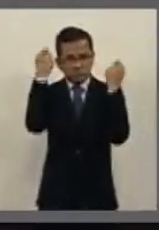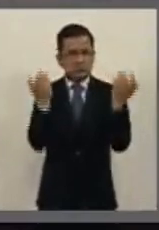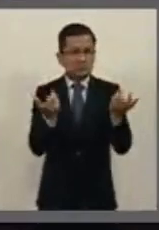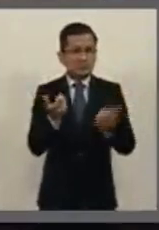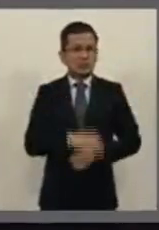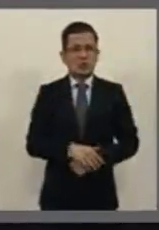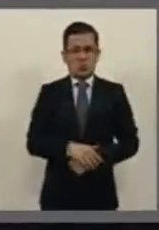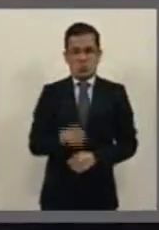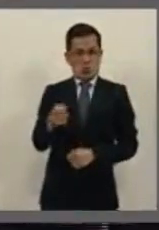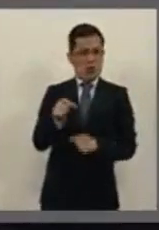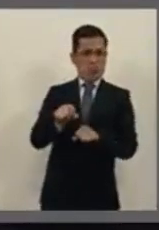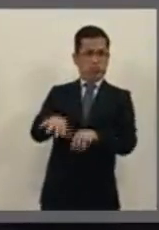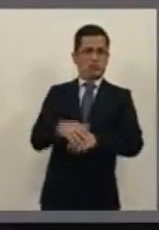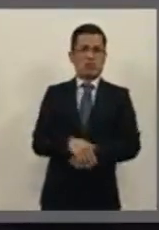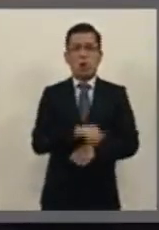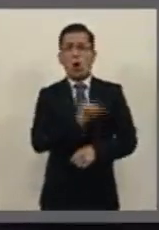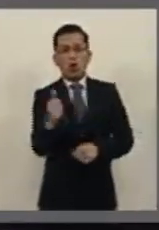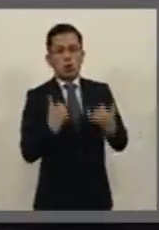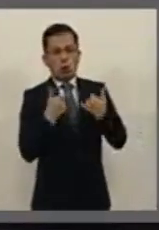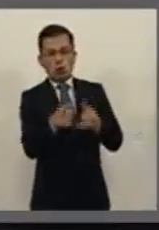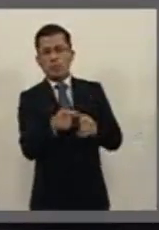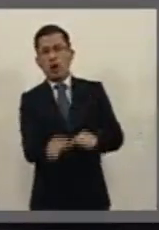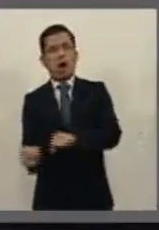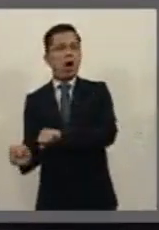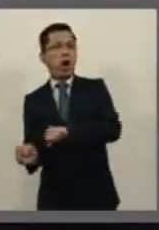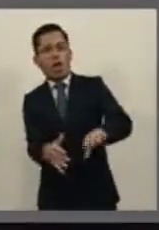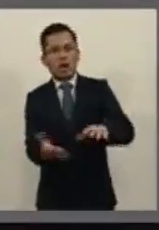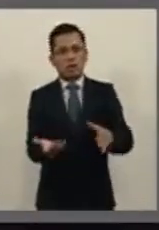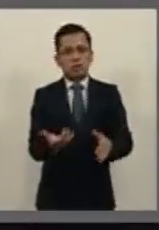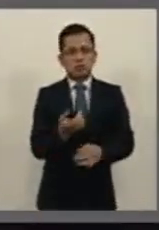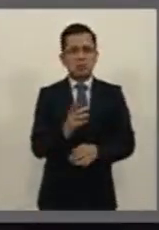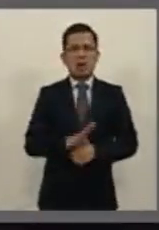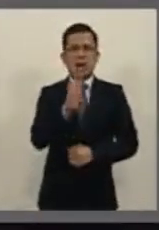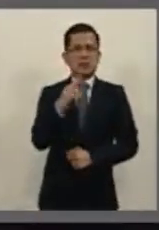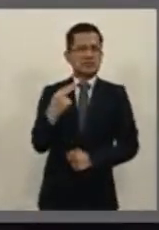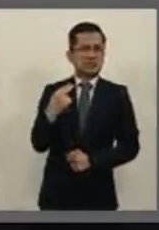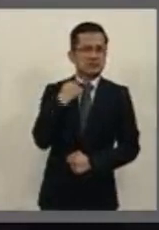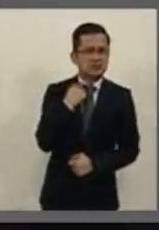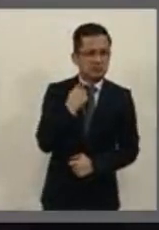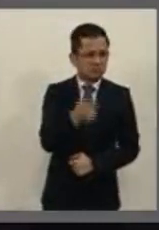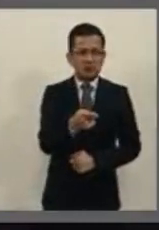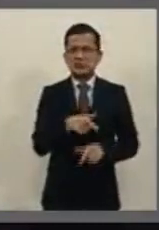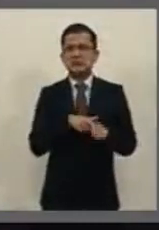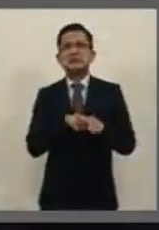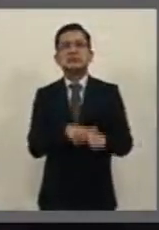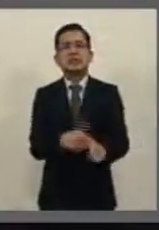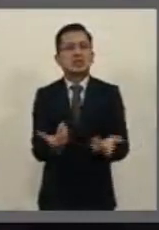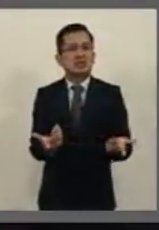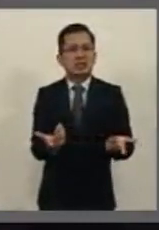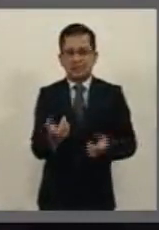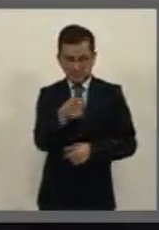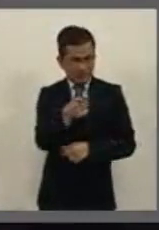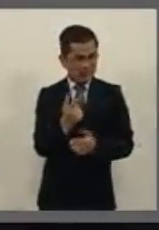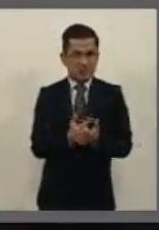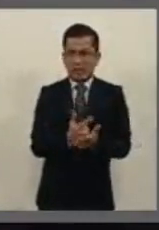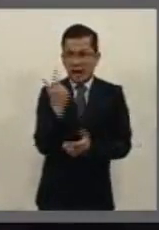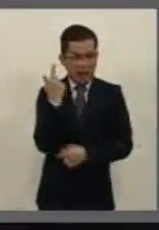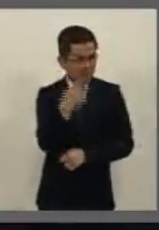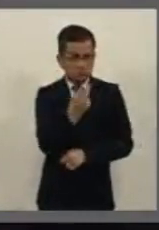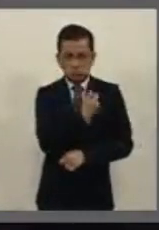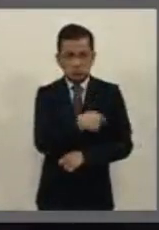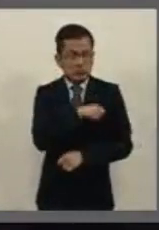lo dejaron ahí como si hubiera sido asesinado y sigue a estas alturas en una condición precarísima de su